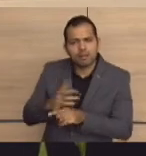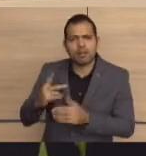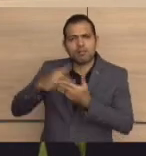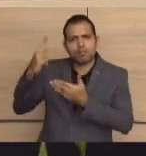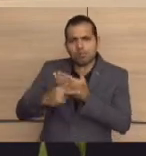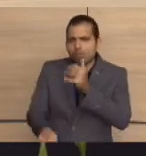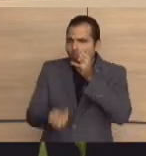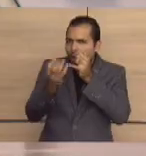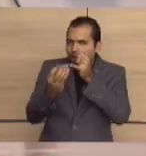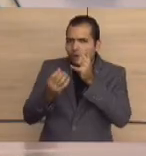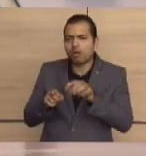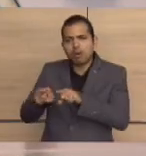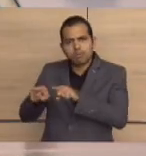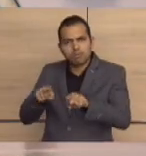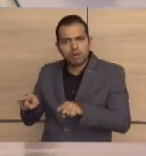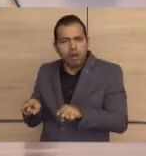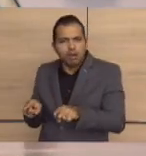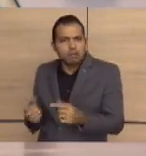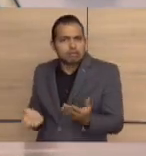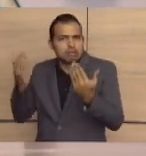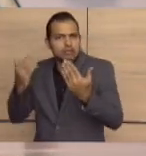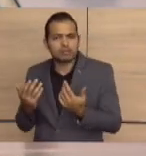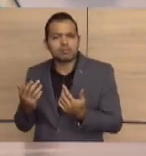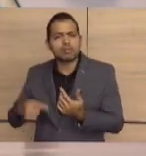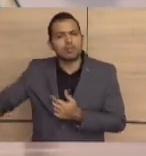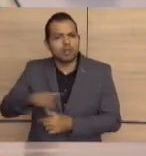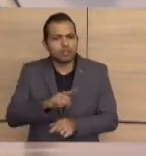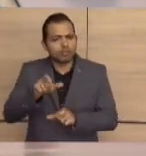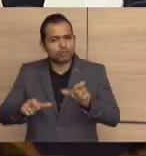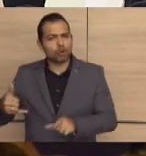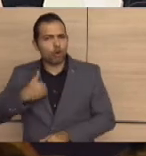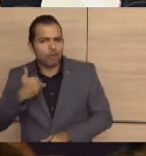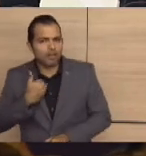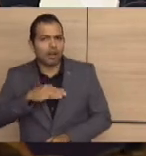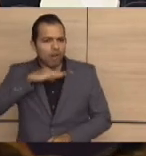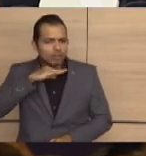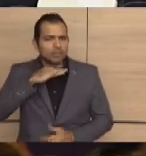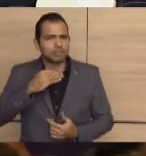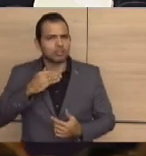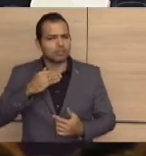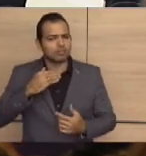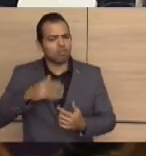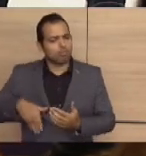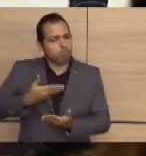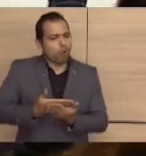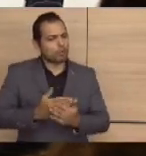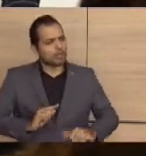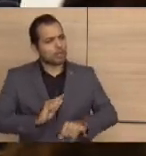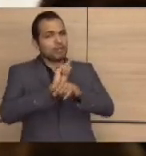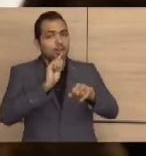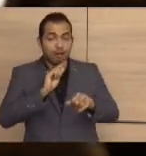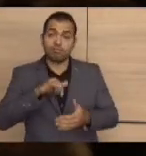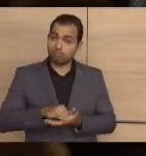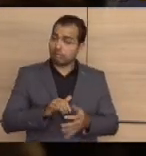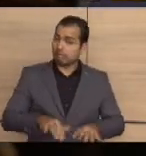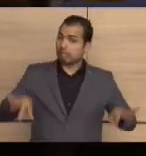construcción de una apuesta crítica por parte de nuestros niños, niñas y adolescentes, que al final es lo que nos interesa. Nosotros no